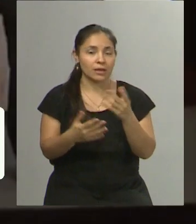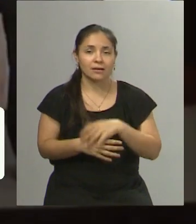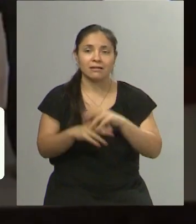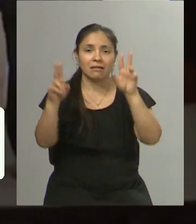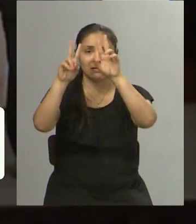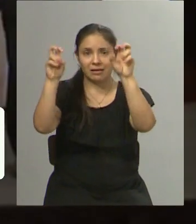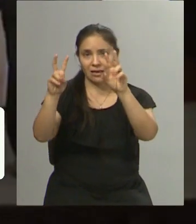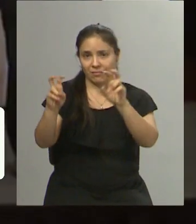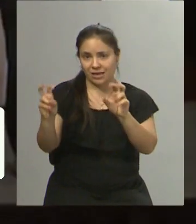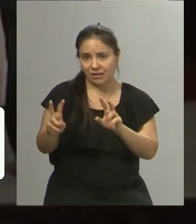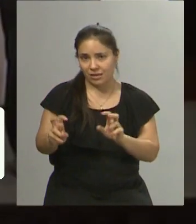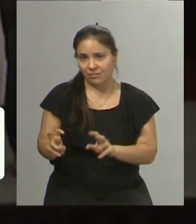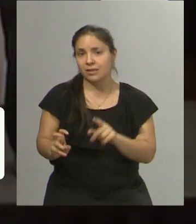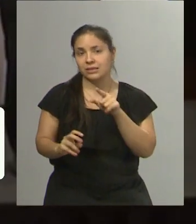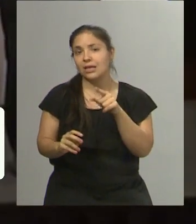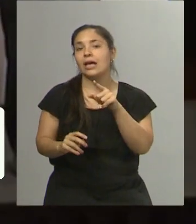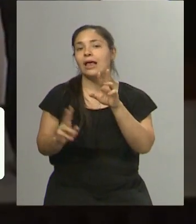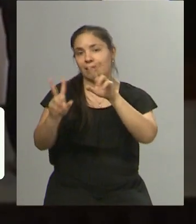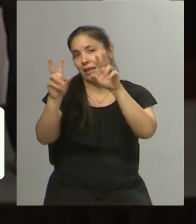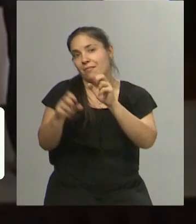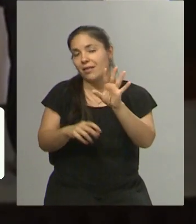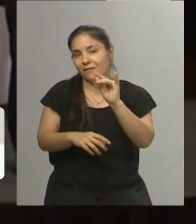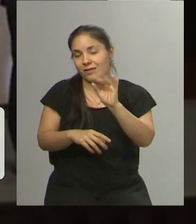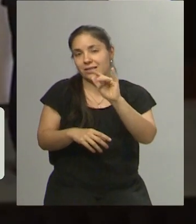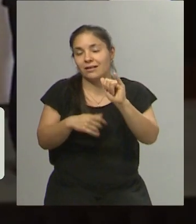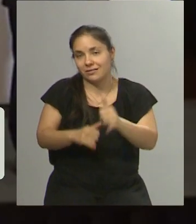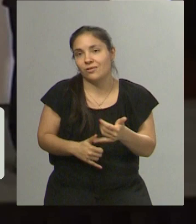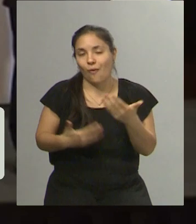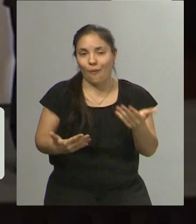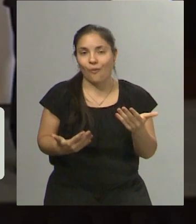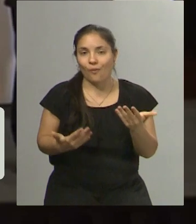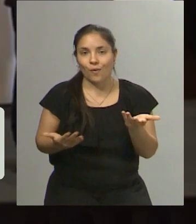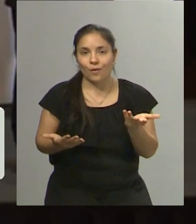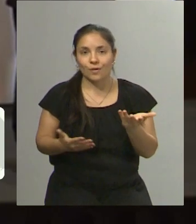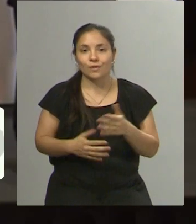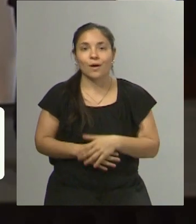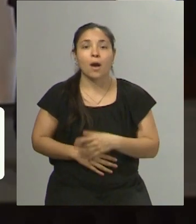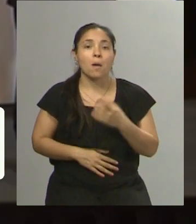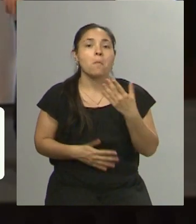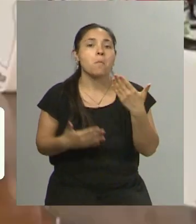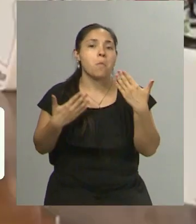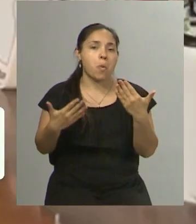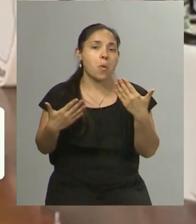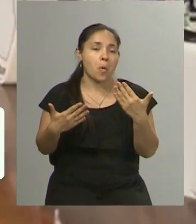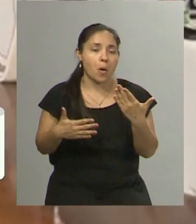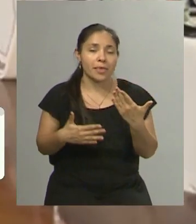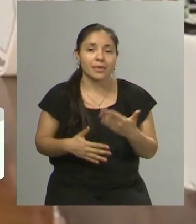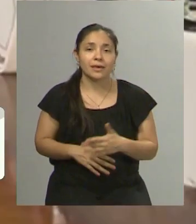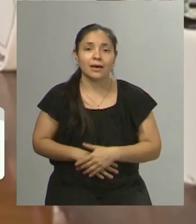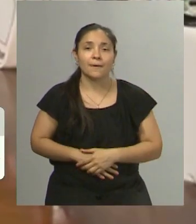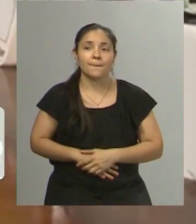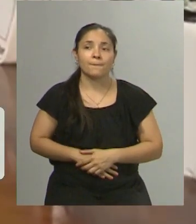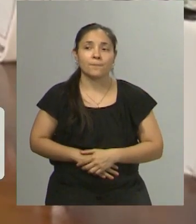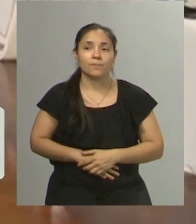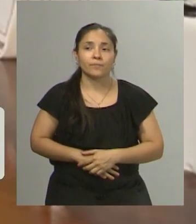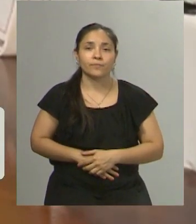por supuesto que son temas complicados, pero que tenía la posibilidad efectivamente